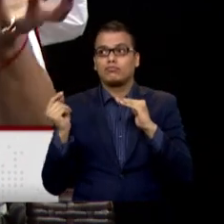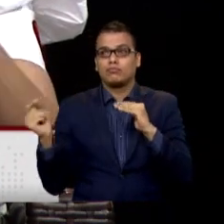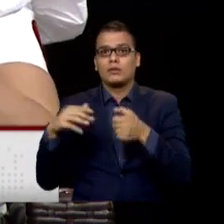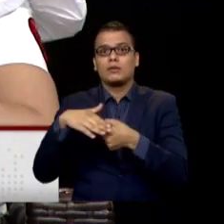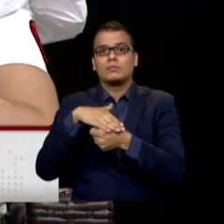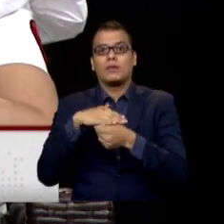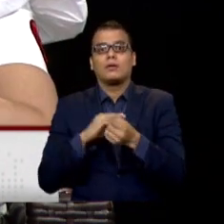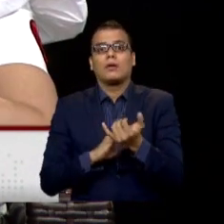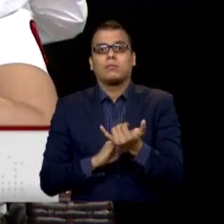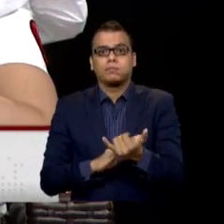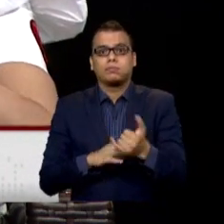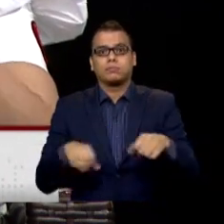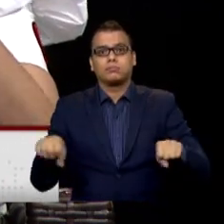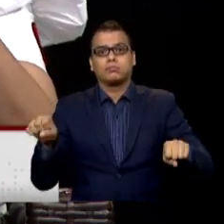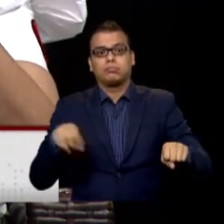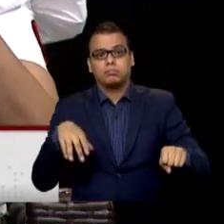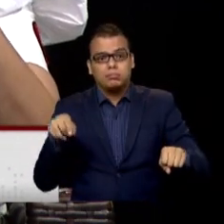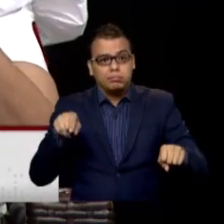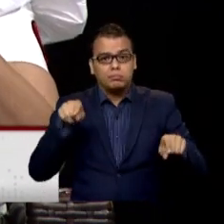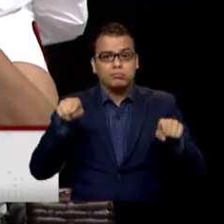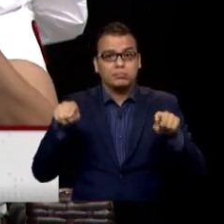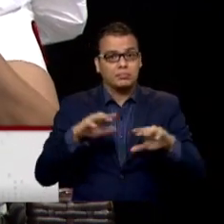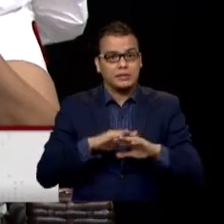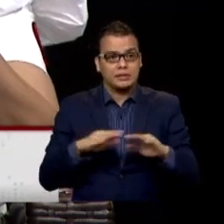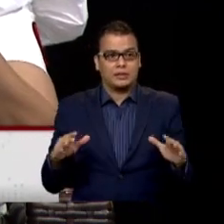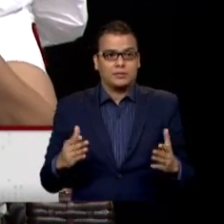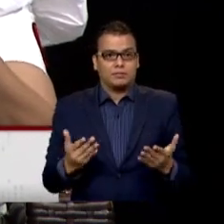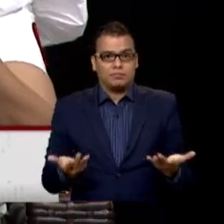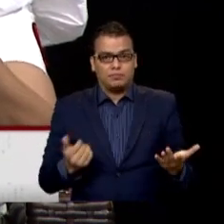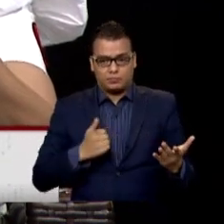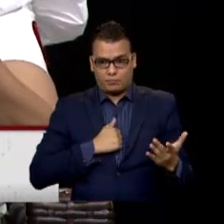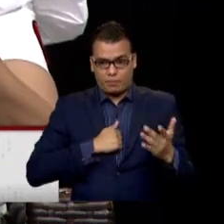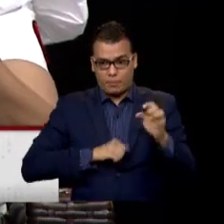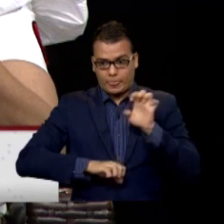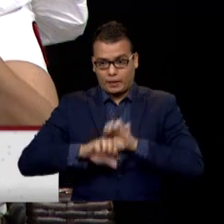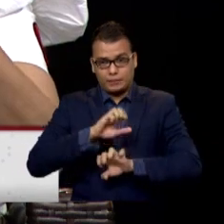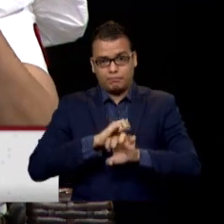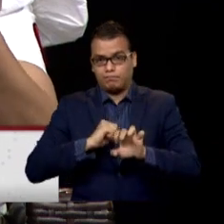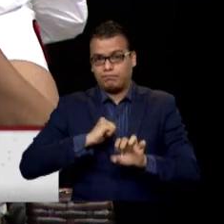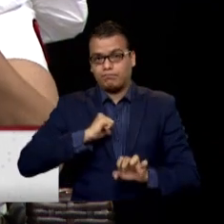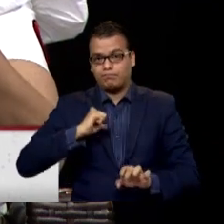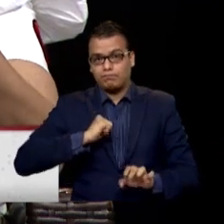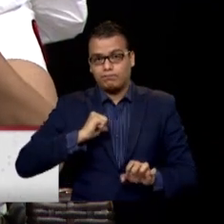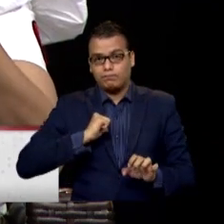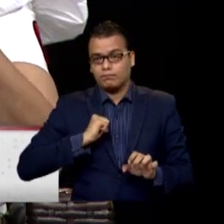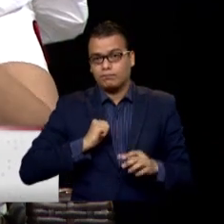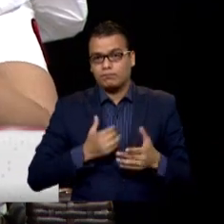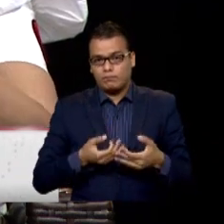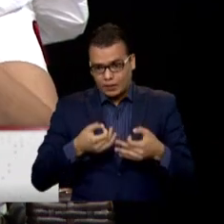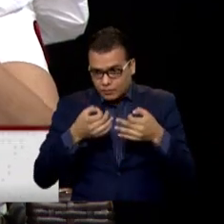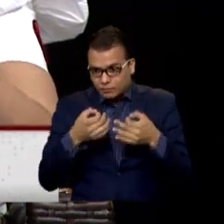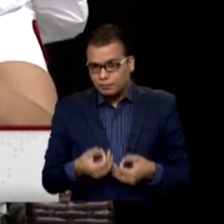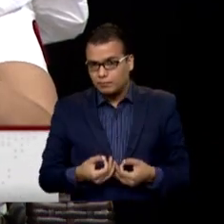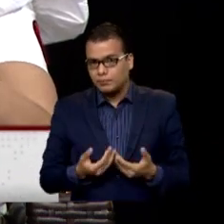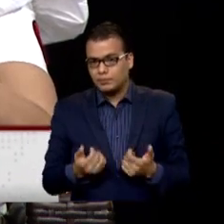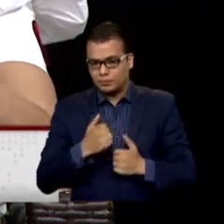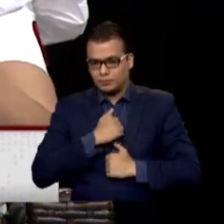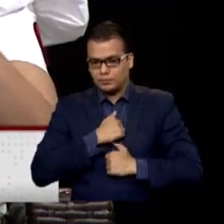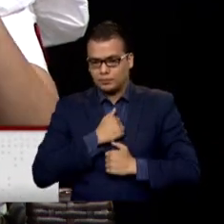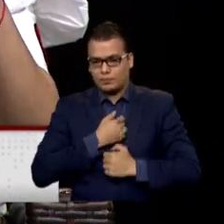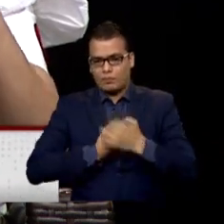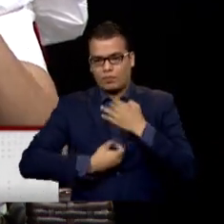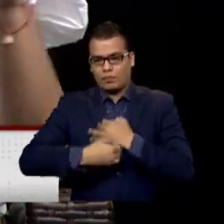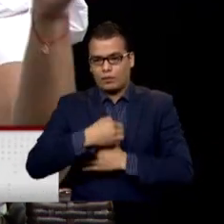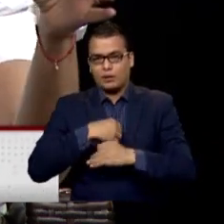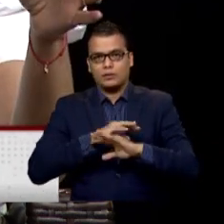barrio, en los supermercados, y que no tenemos defensas para este virus. No tenemos más que protegernos,